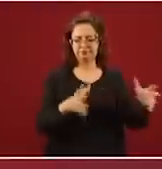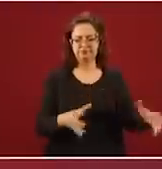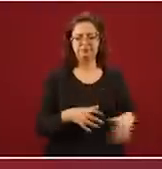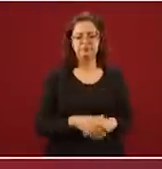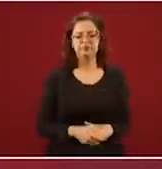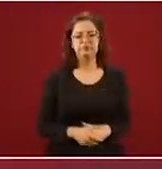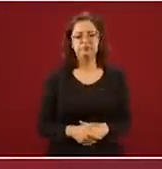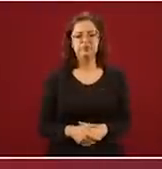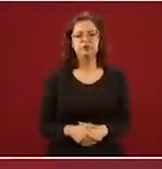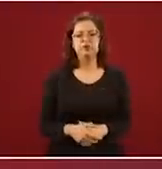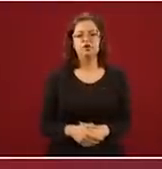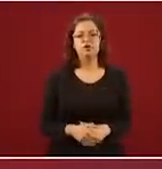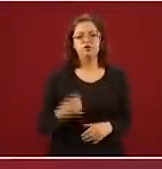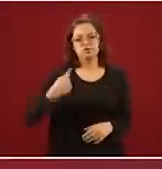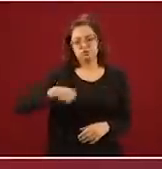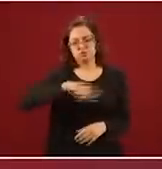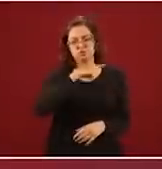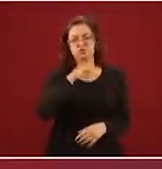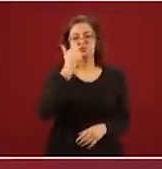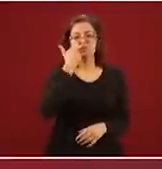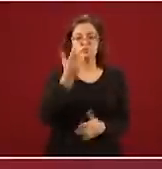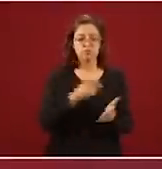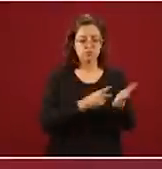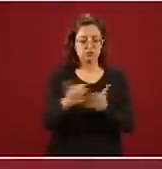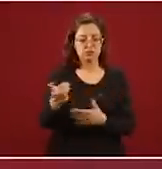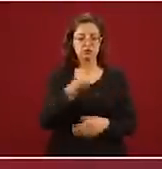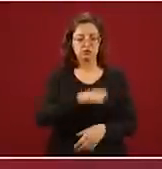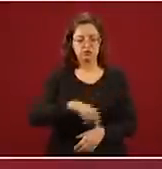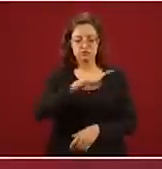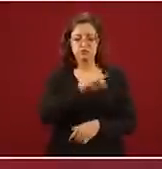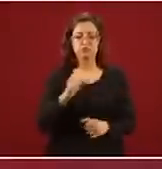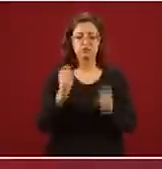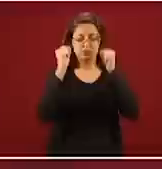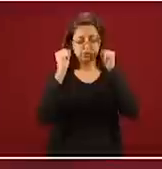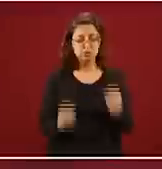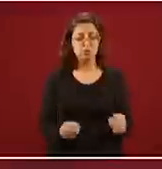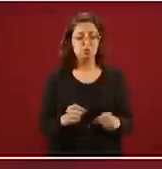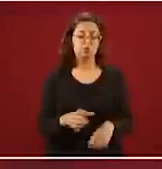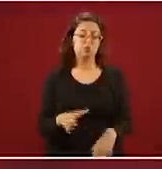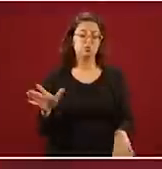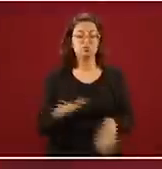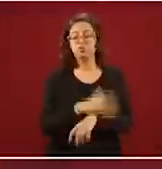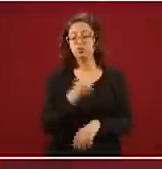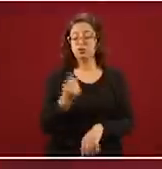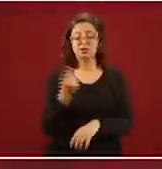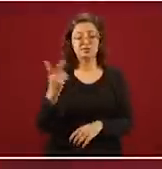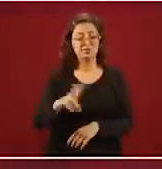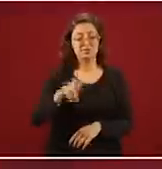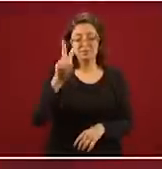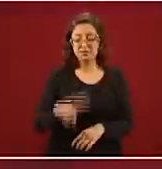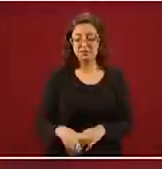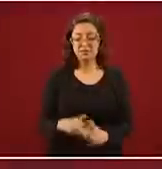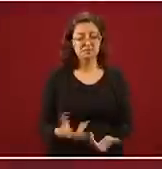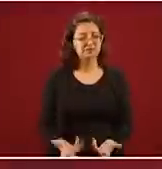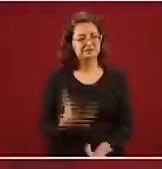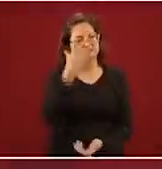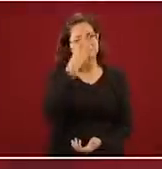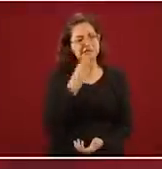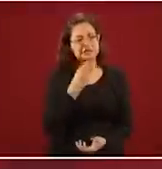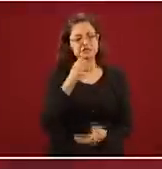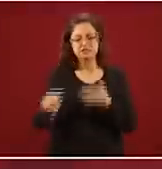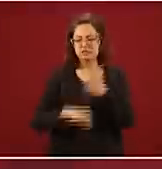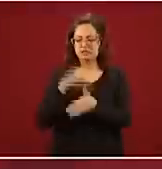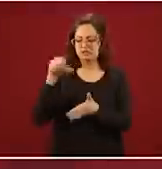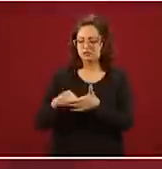que se garantice el derecho a la salud. Es que es muy triste ir a los centros de salud, a los